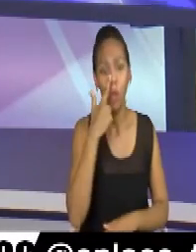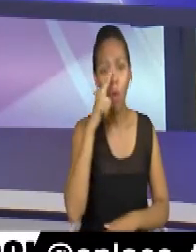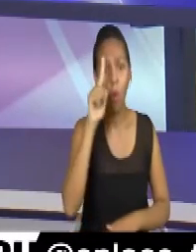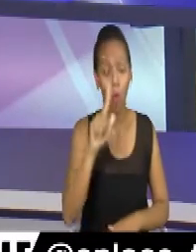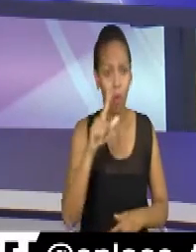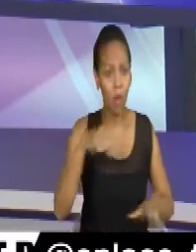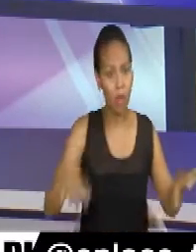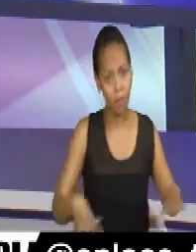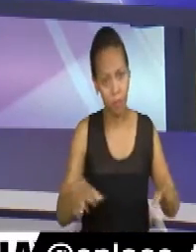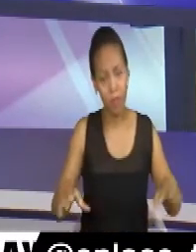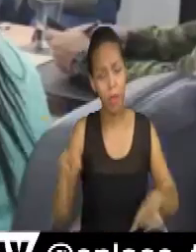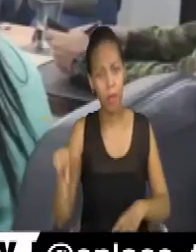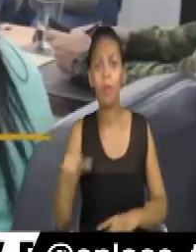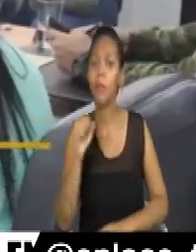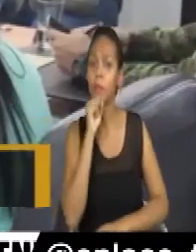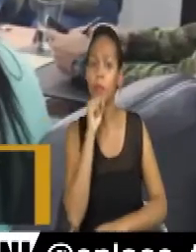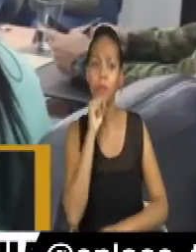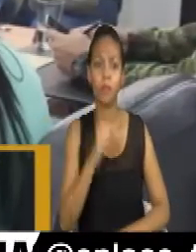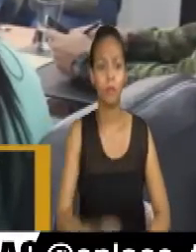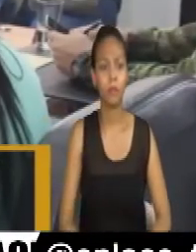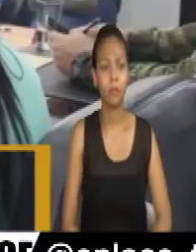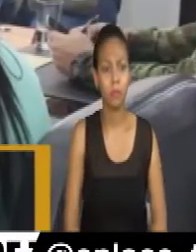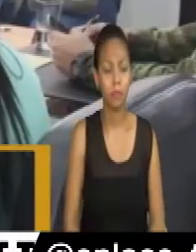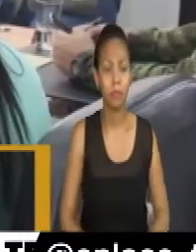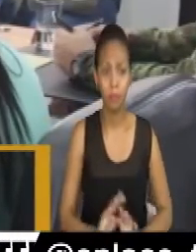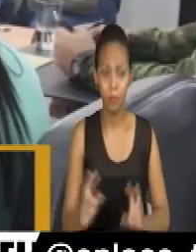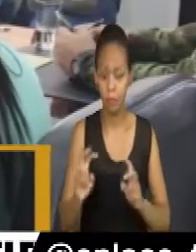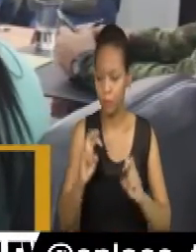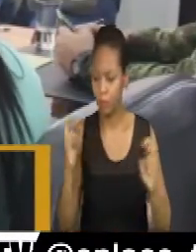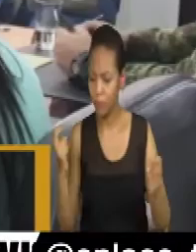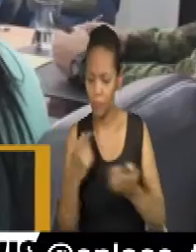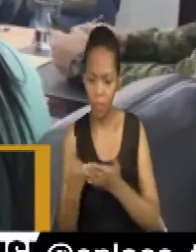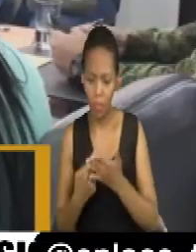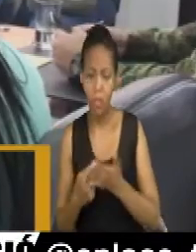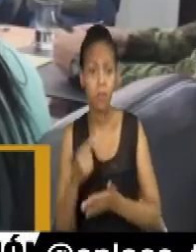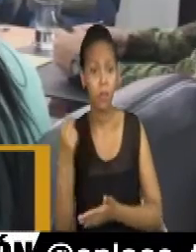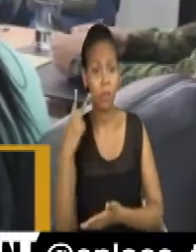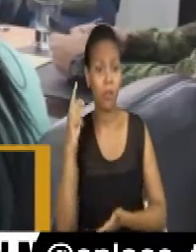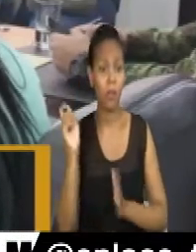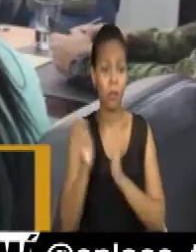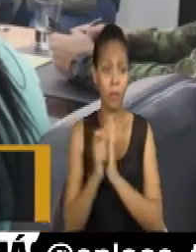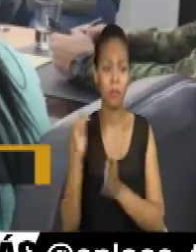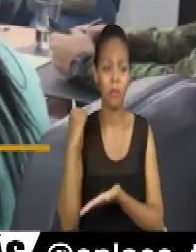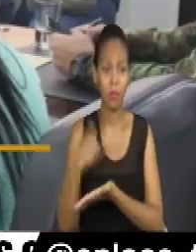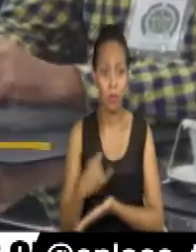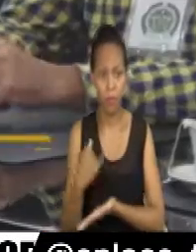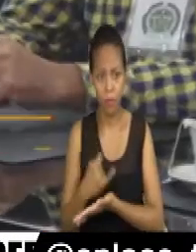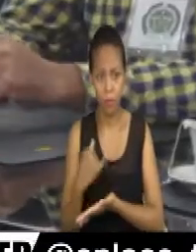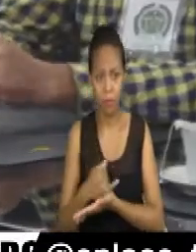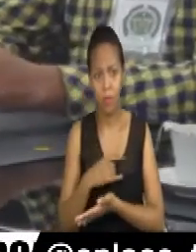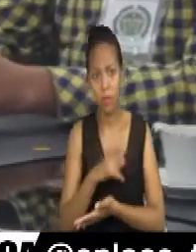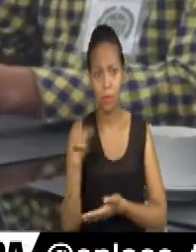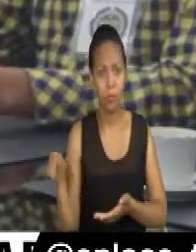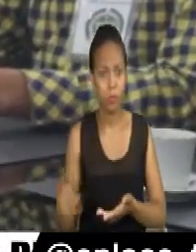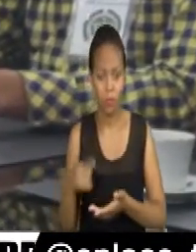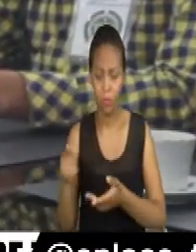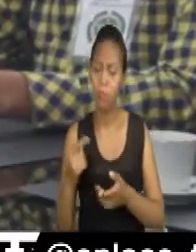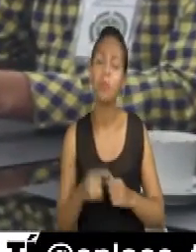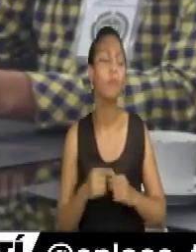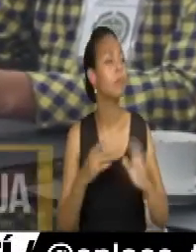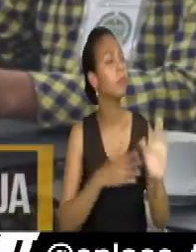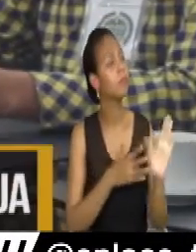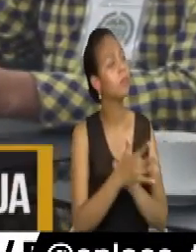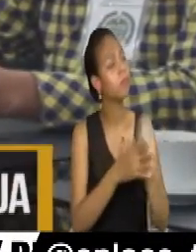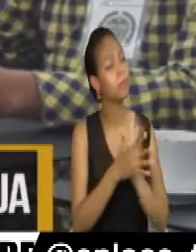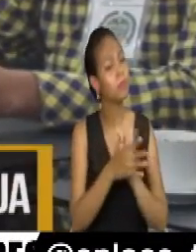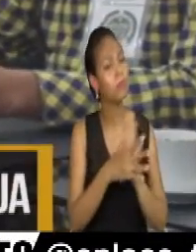ciudad. Luego de realizarse el segundo comité de seguimiento electoral, la Registraduría Nacional del Estado Civil dio a conocer el